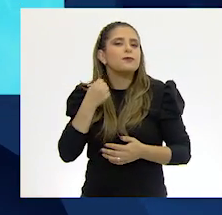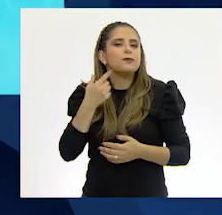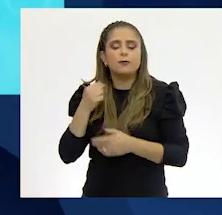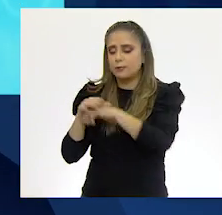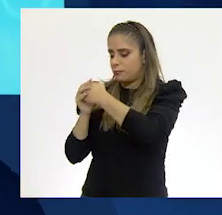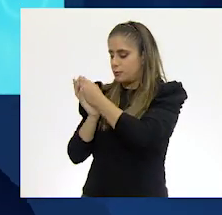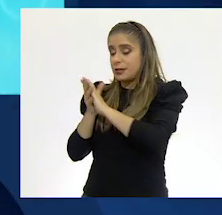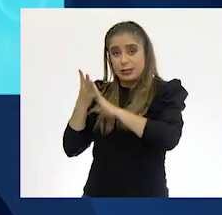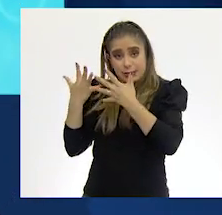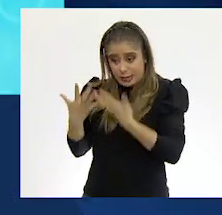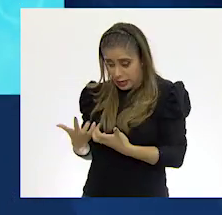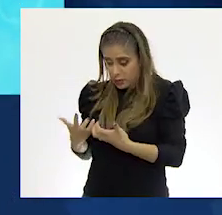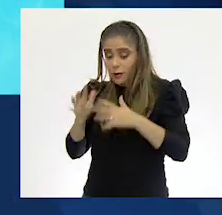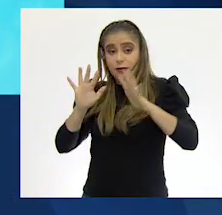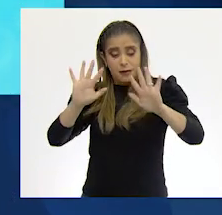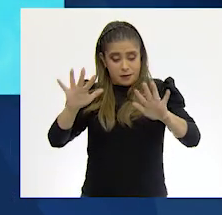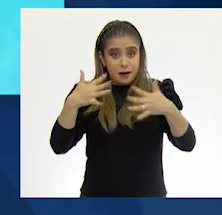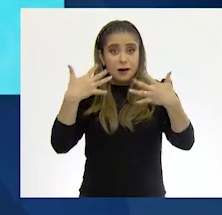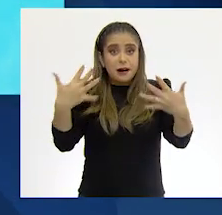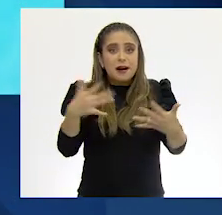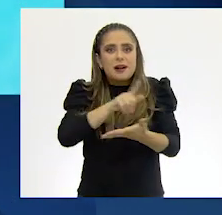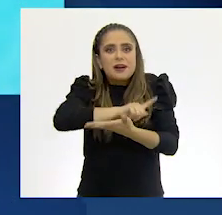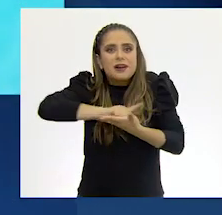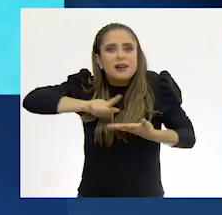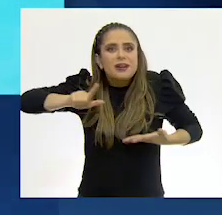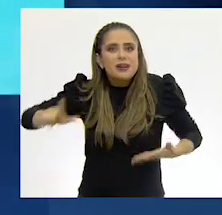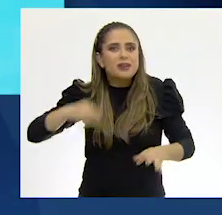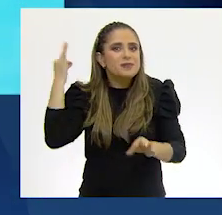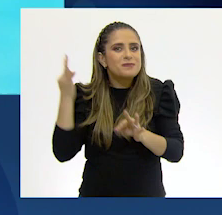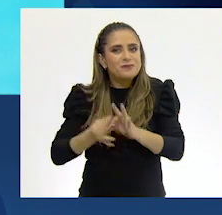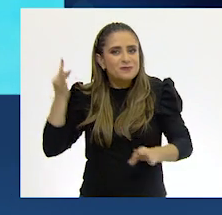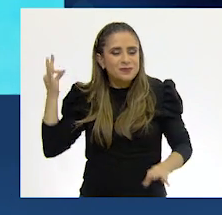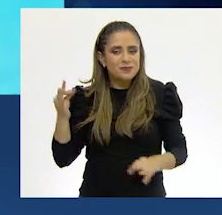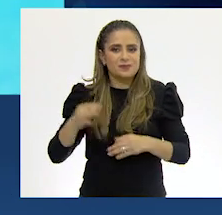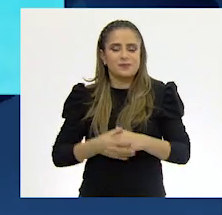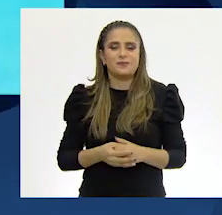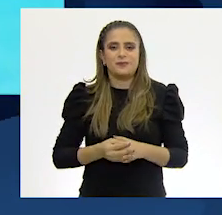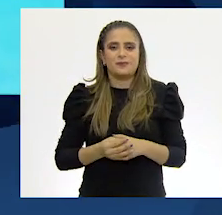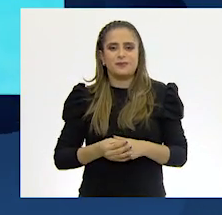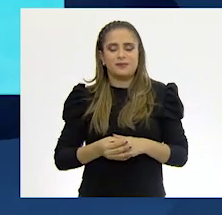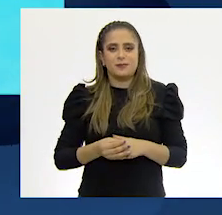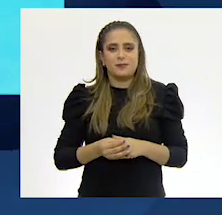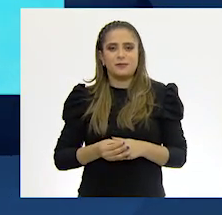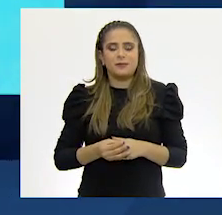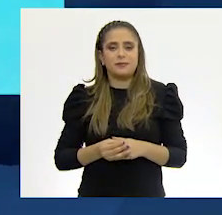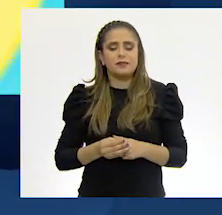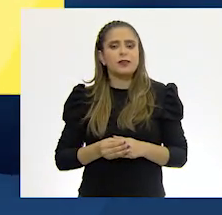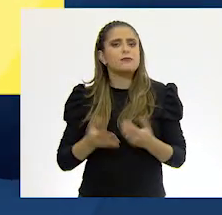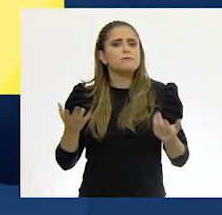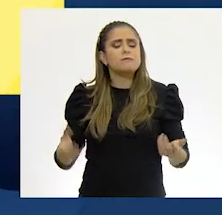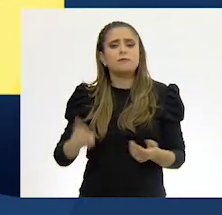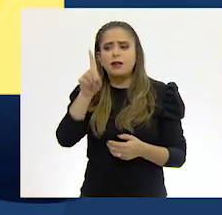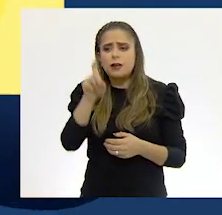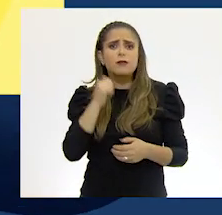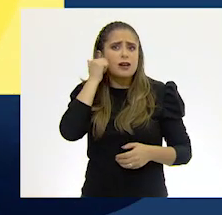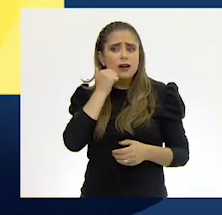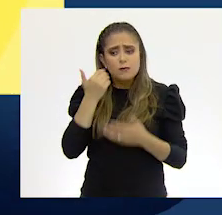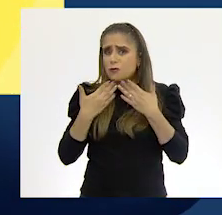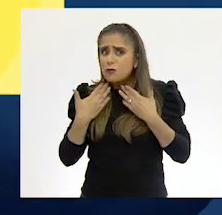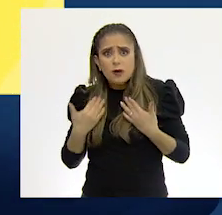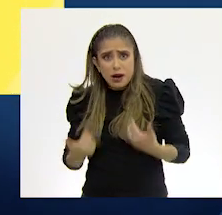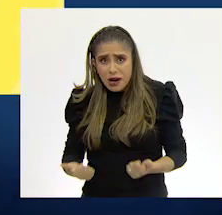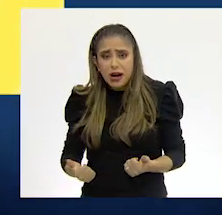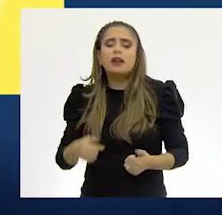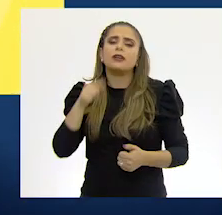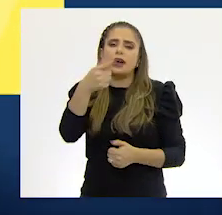Sécalas con una toalla. ¡Y listo! ¡Tus manos están limpias! Si no tienes agua y jabón,